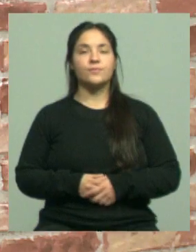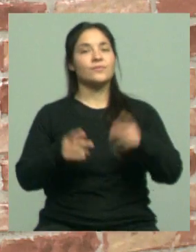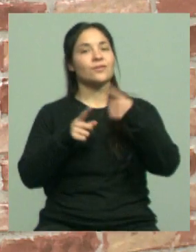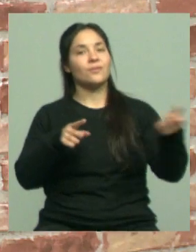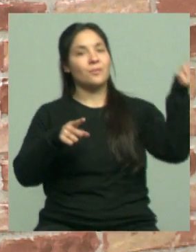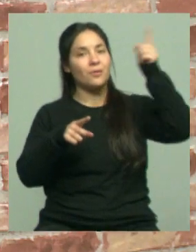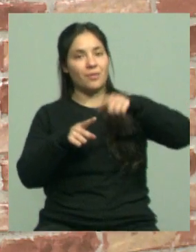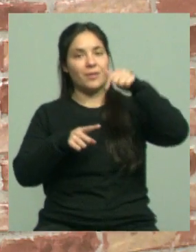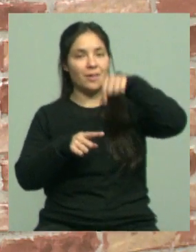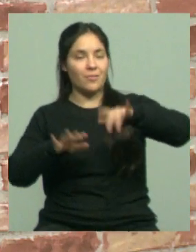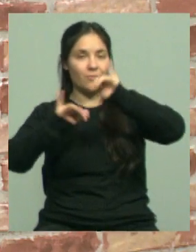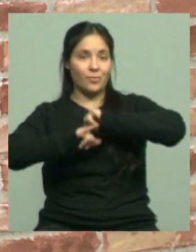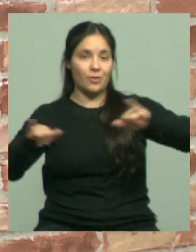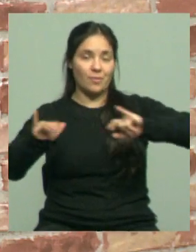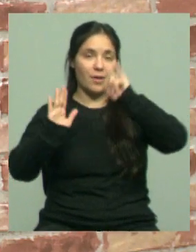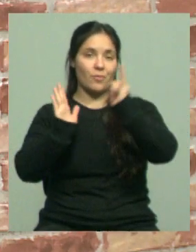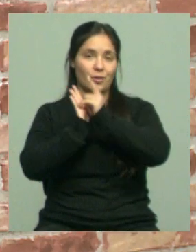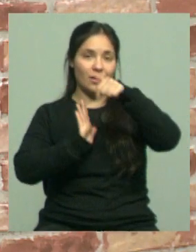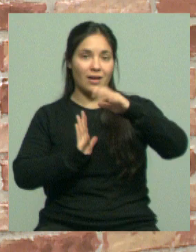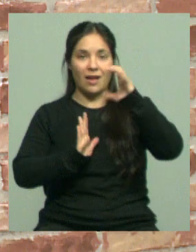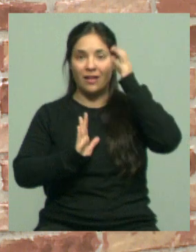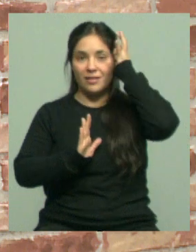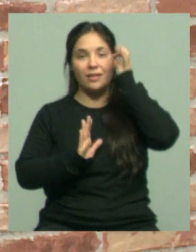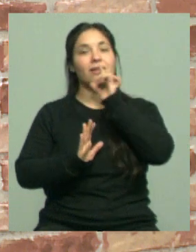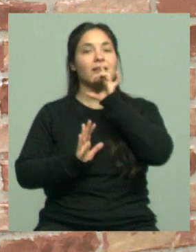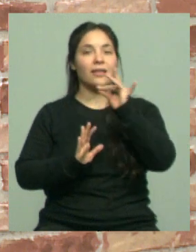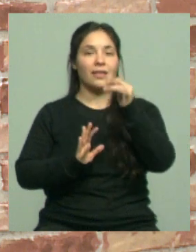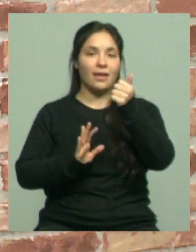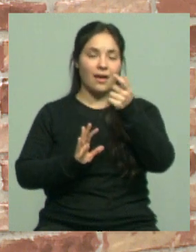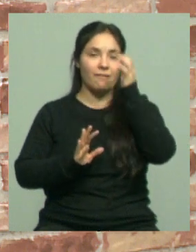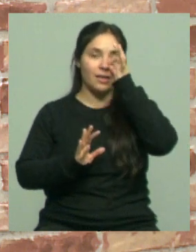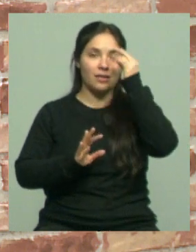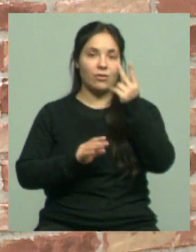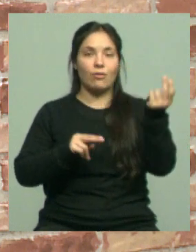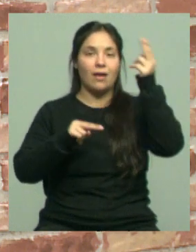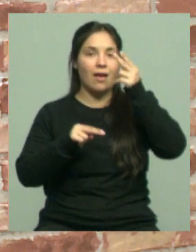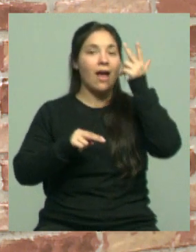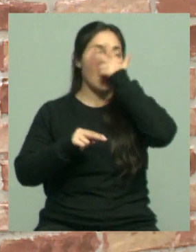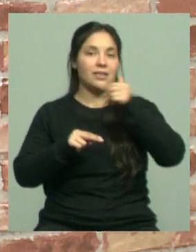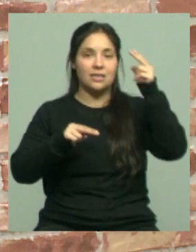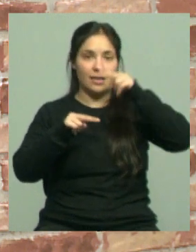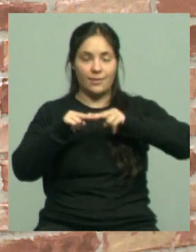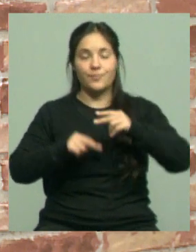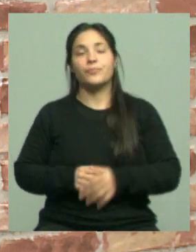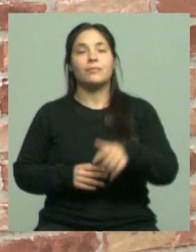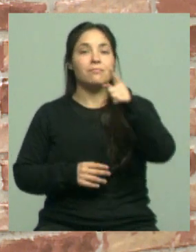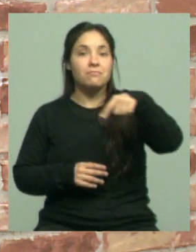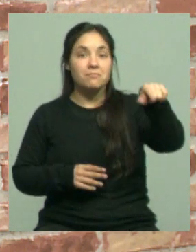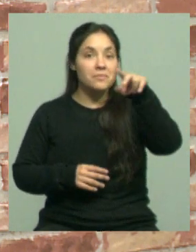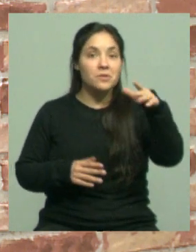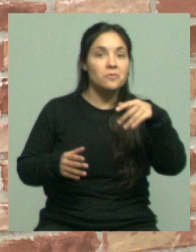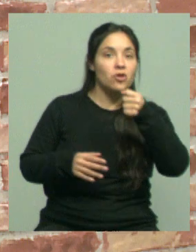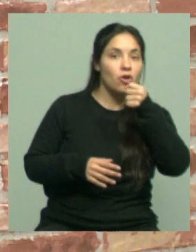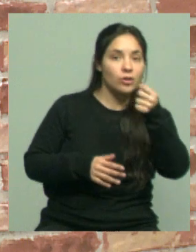Bueno, aquí estamos en un nuevo bloque de apuntes en el 30 de la TDA, 22 de Supercanal HD. Recuerden que todos los bloques los pueden volver a ver en